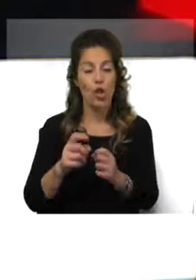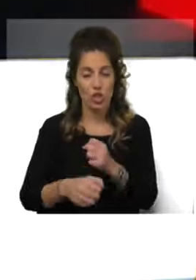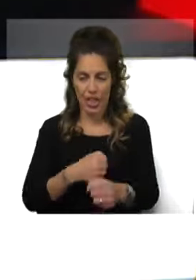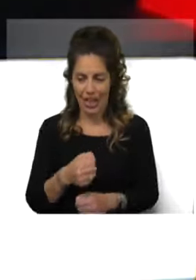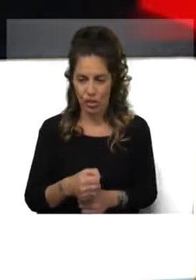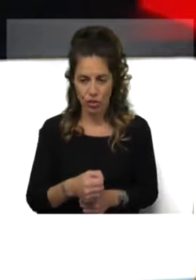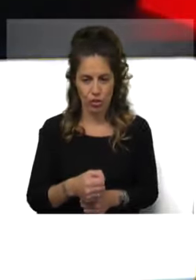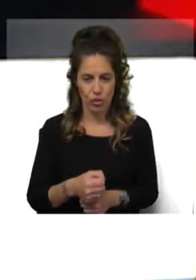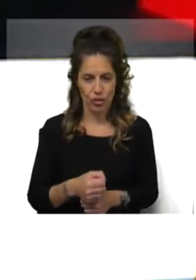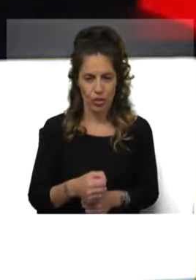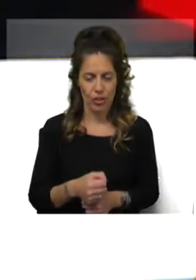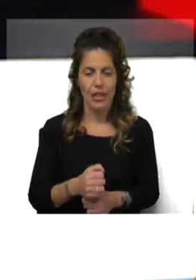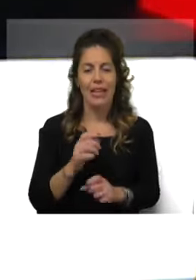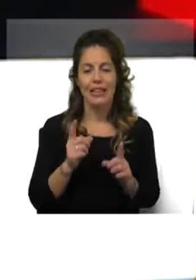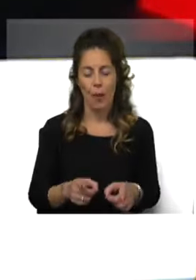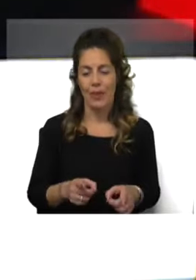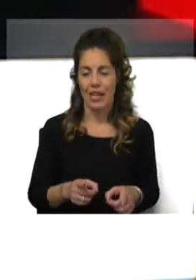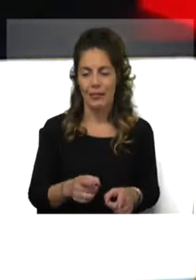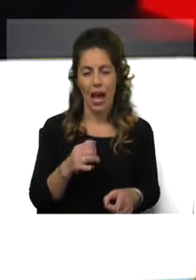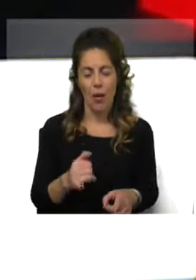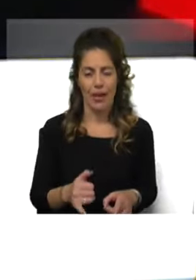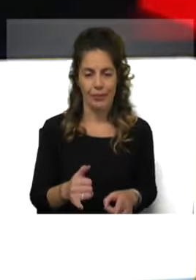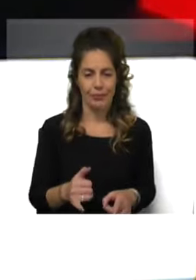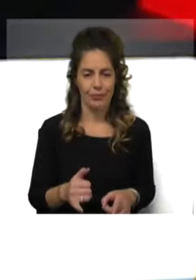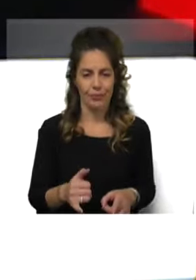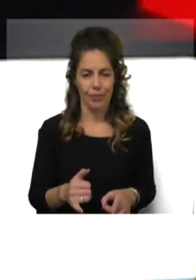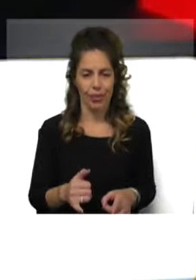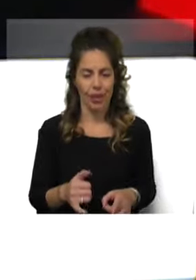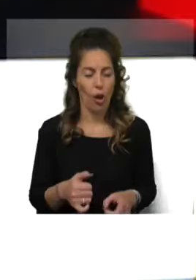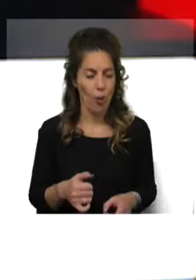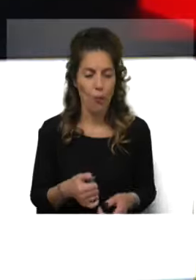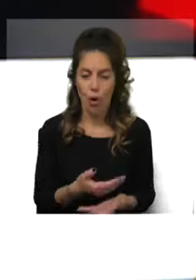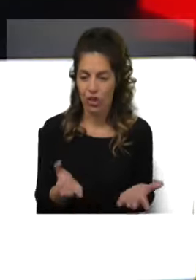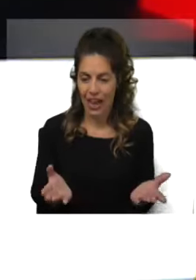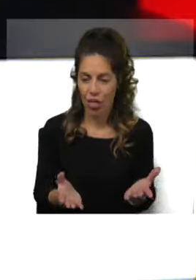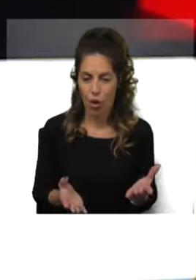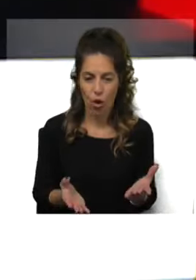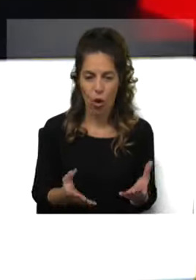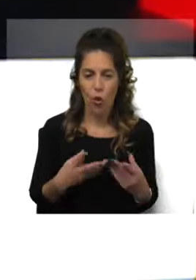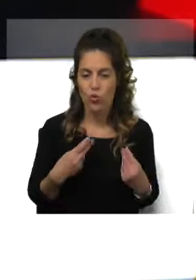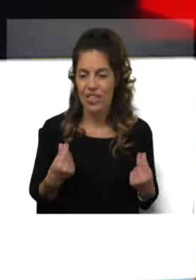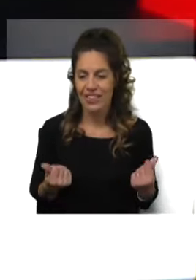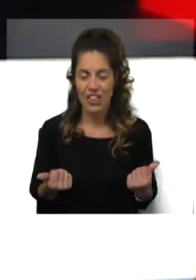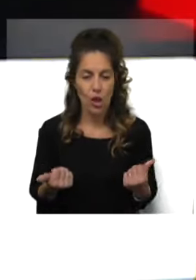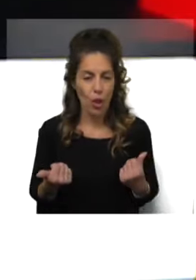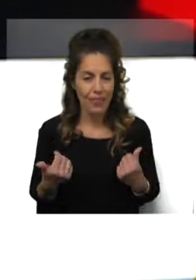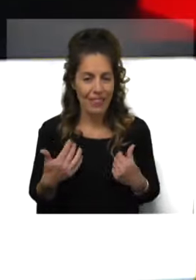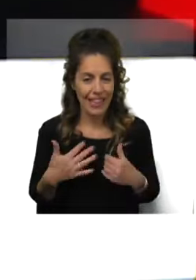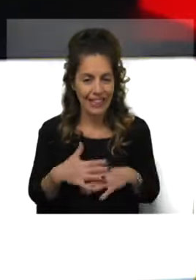y haber eh digamos cristalizado un sentido de pertenencia